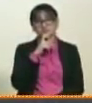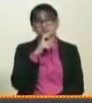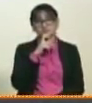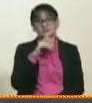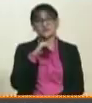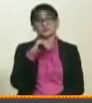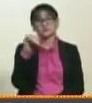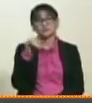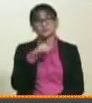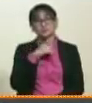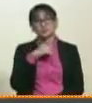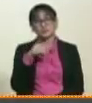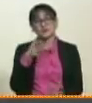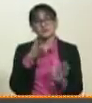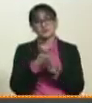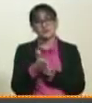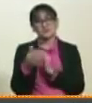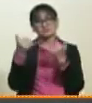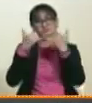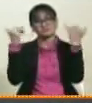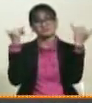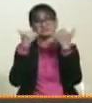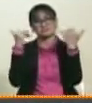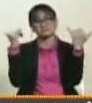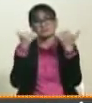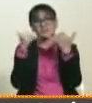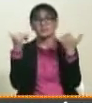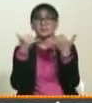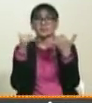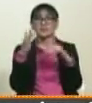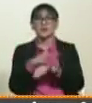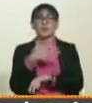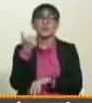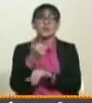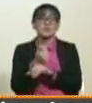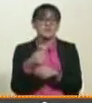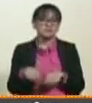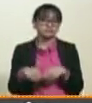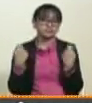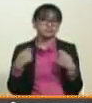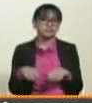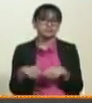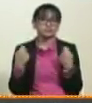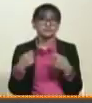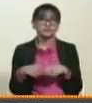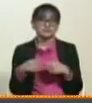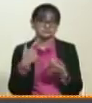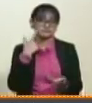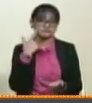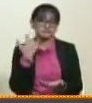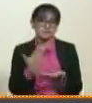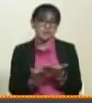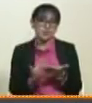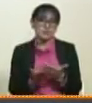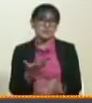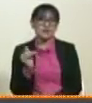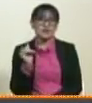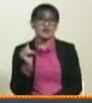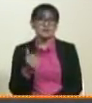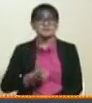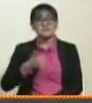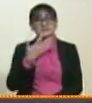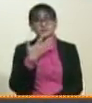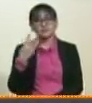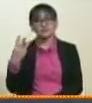en lo que a la energía se refiere producto de los sabotajes sabotajes comprobado hay más de 53